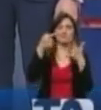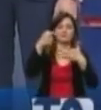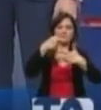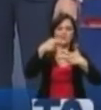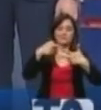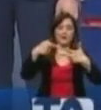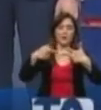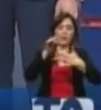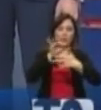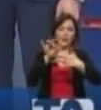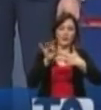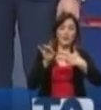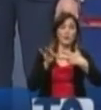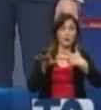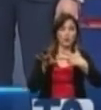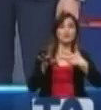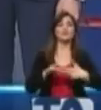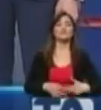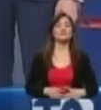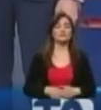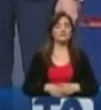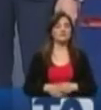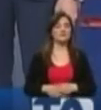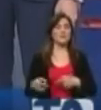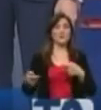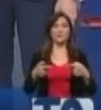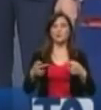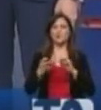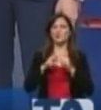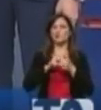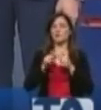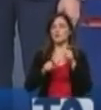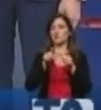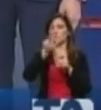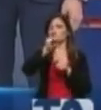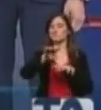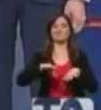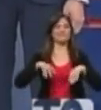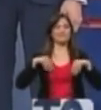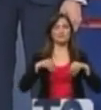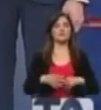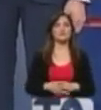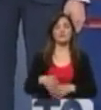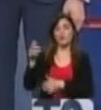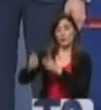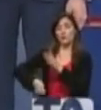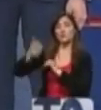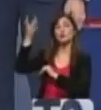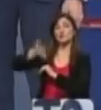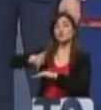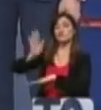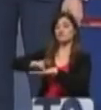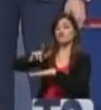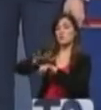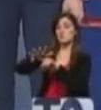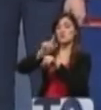tributarias enviada a la Asamblea Nacional tres puntos que generaron controversia en el país. Y también el abogado del docente prófugo acusado de abuso